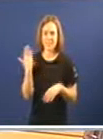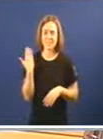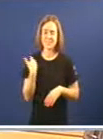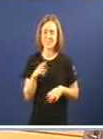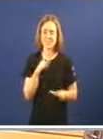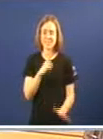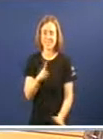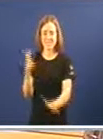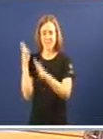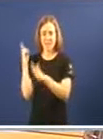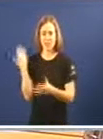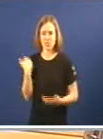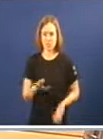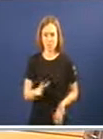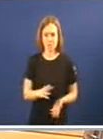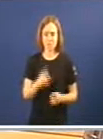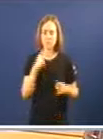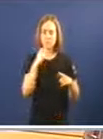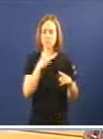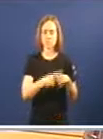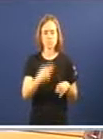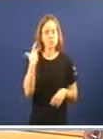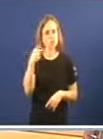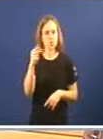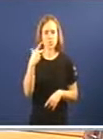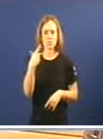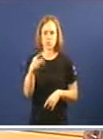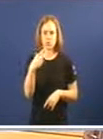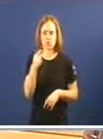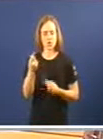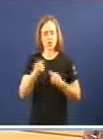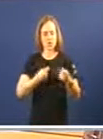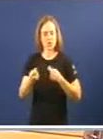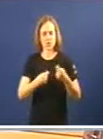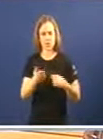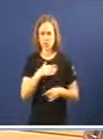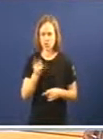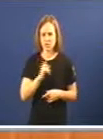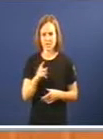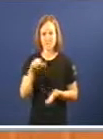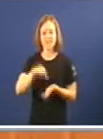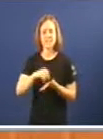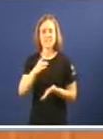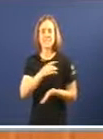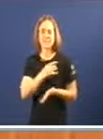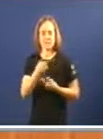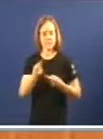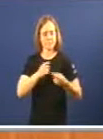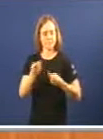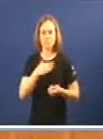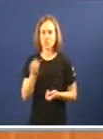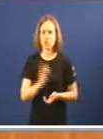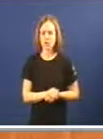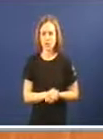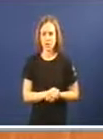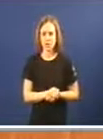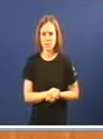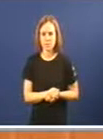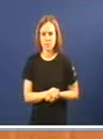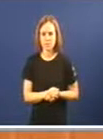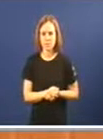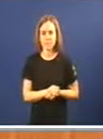y asunto llegase sistemáticamente a negociar con centrales sindicales este asunto aplique también a la